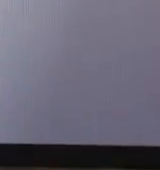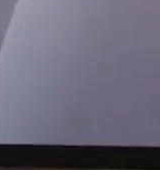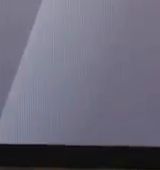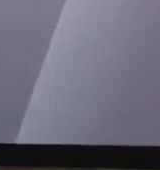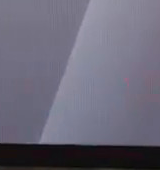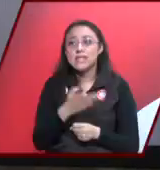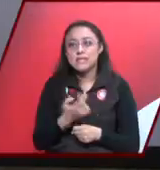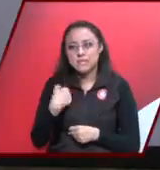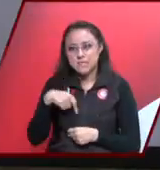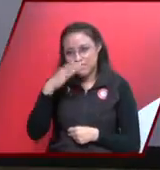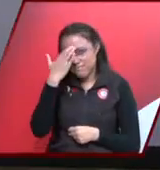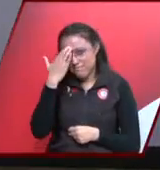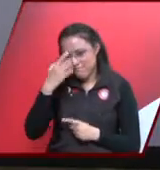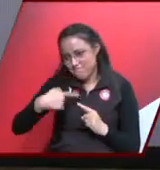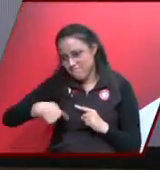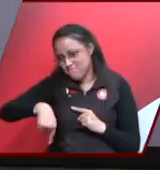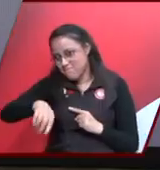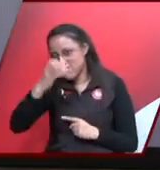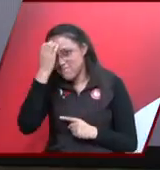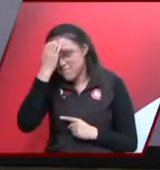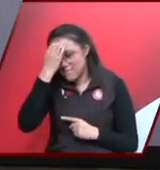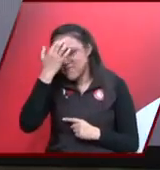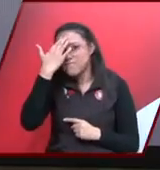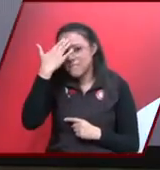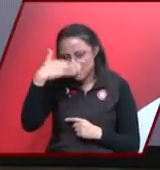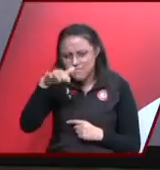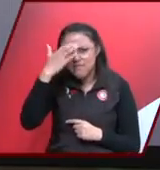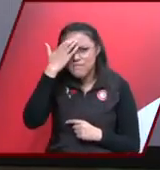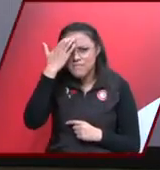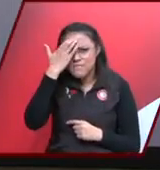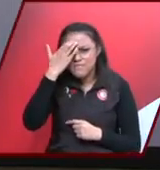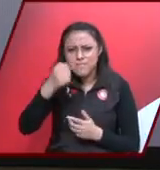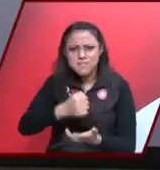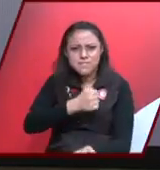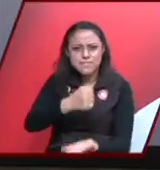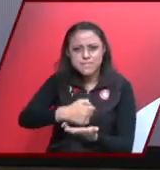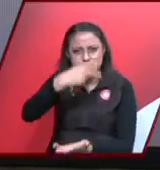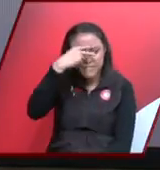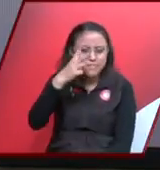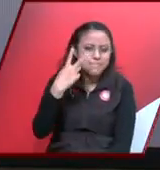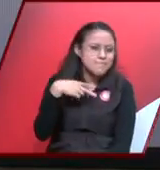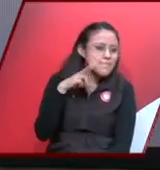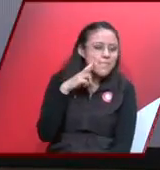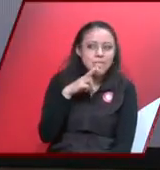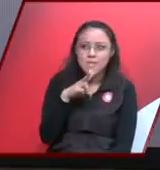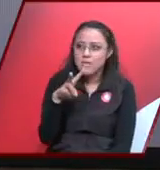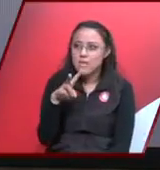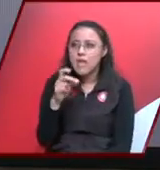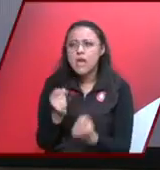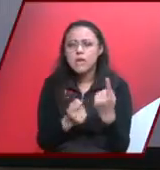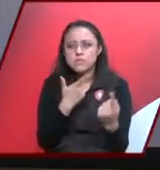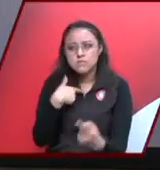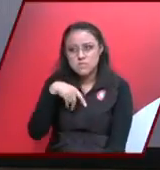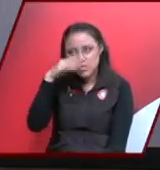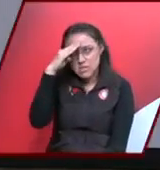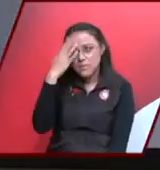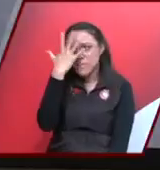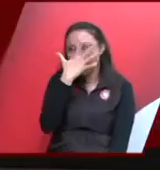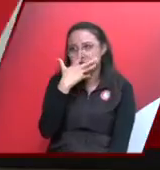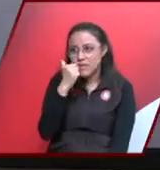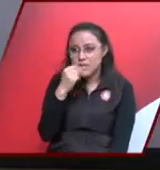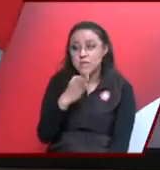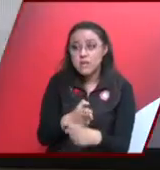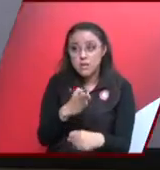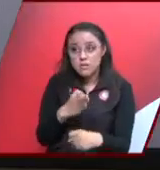Y pasamos muy a menudo por esta avenida Chapultepec, quienes vivimos en la Ciudad de México y quienes nos visitan. Y lo ves, algunos pensarían que es decoración